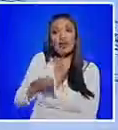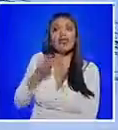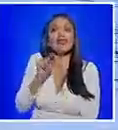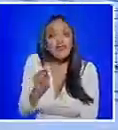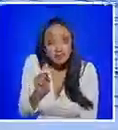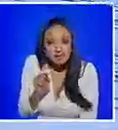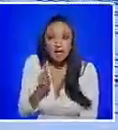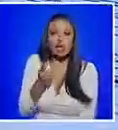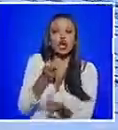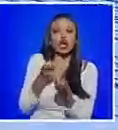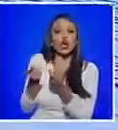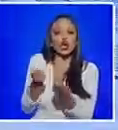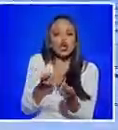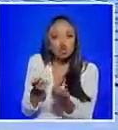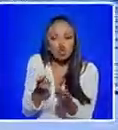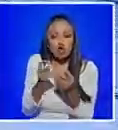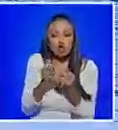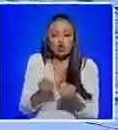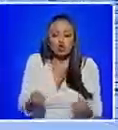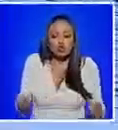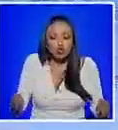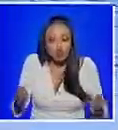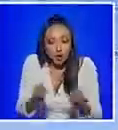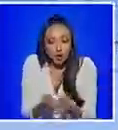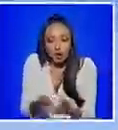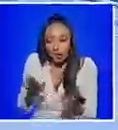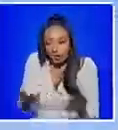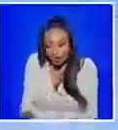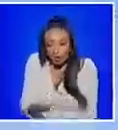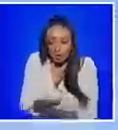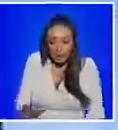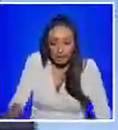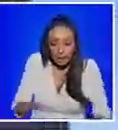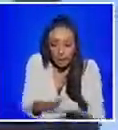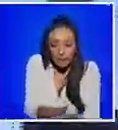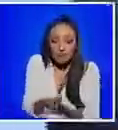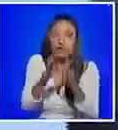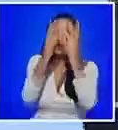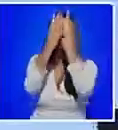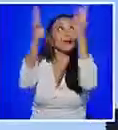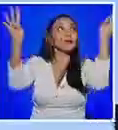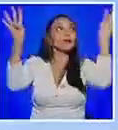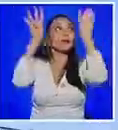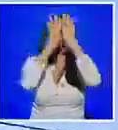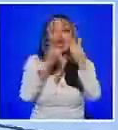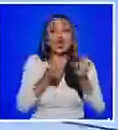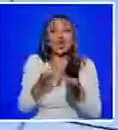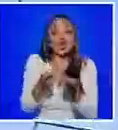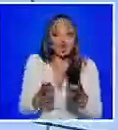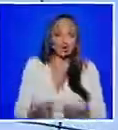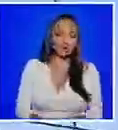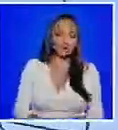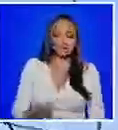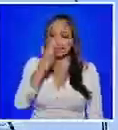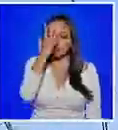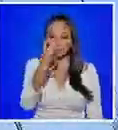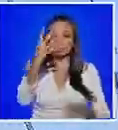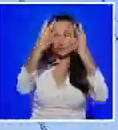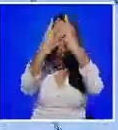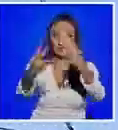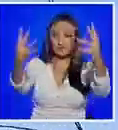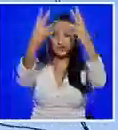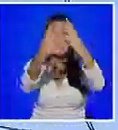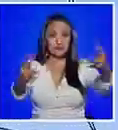el control del suelo, del subsuelo y sobre todo del espacio municipal aéreo. Esto a propósito de todos los cables,